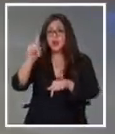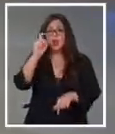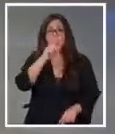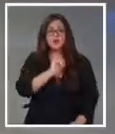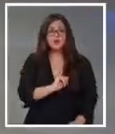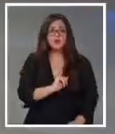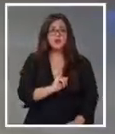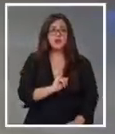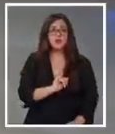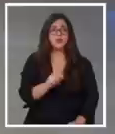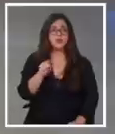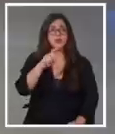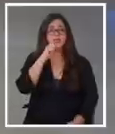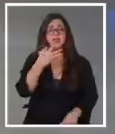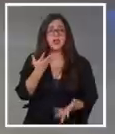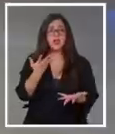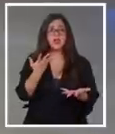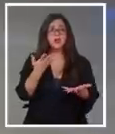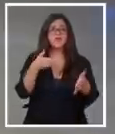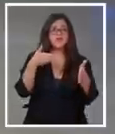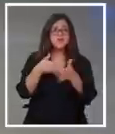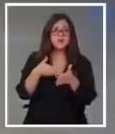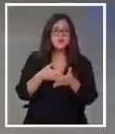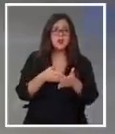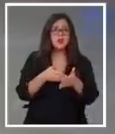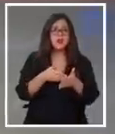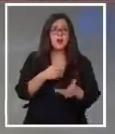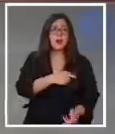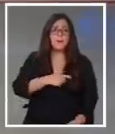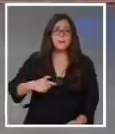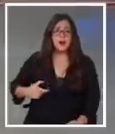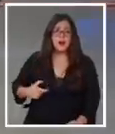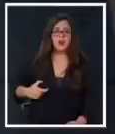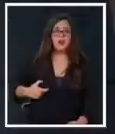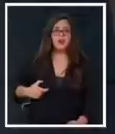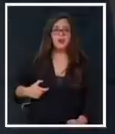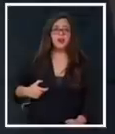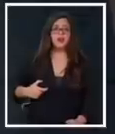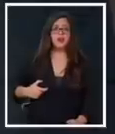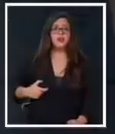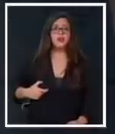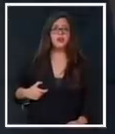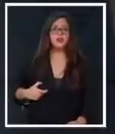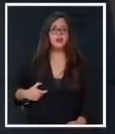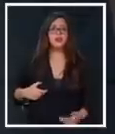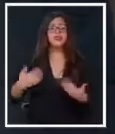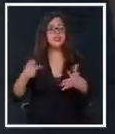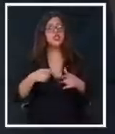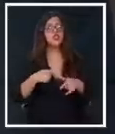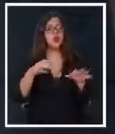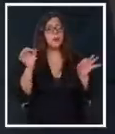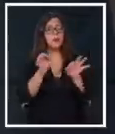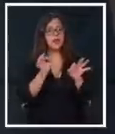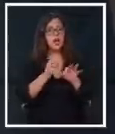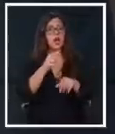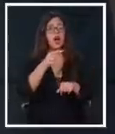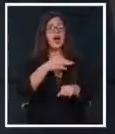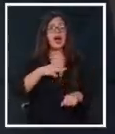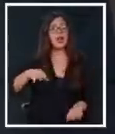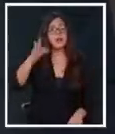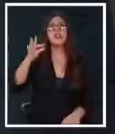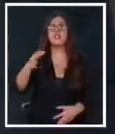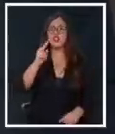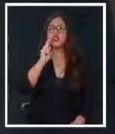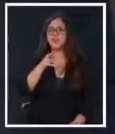y generaron dificultades al gobierno y lo que le he instruido la ministra y lo que yo he visto que se ha estado ejecutando